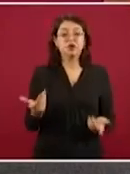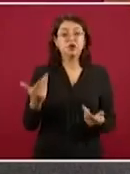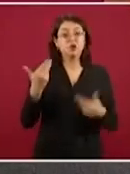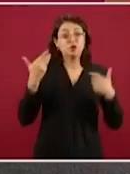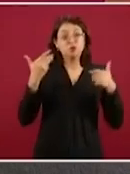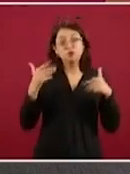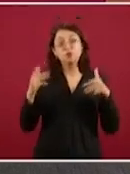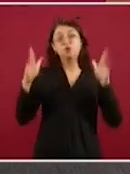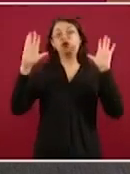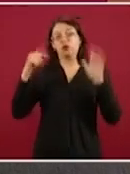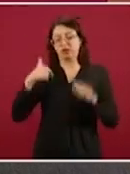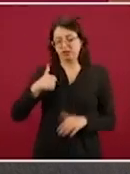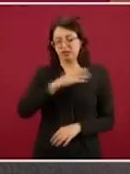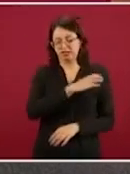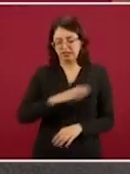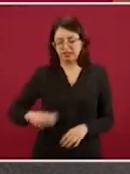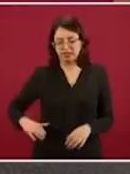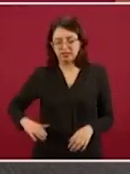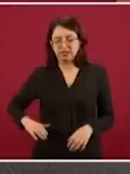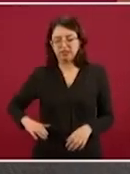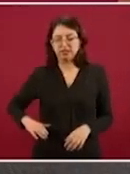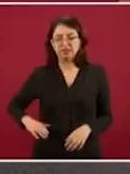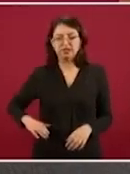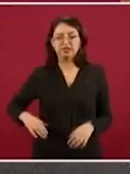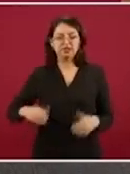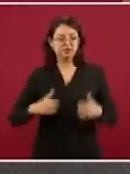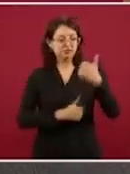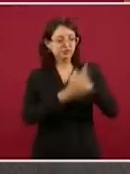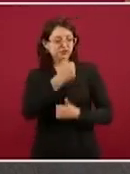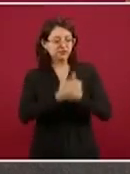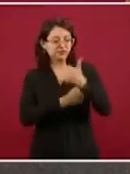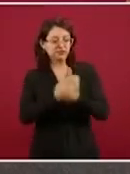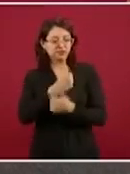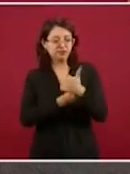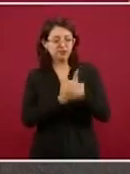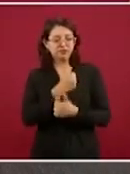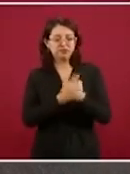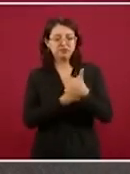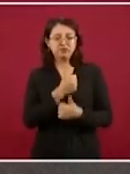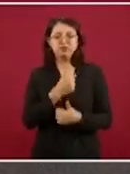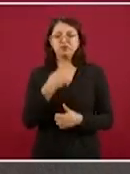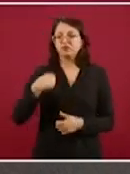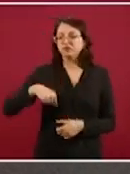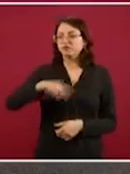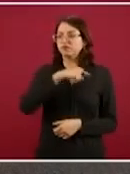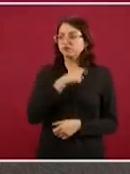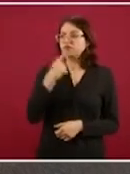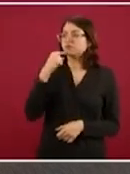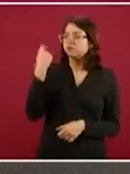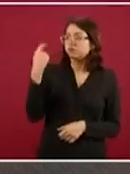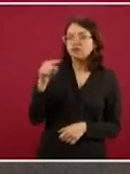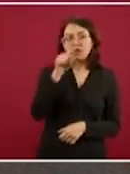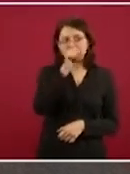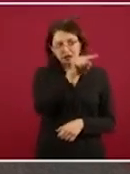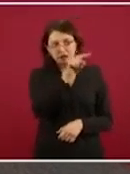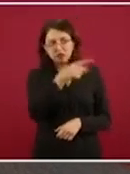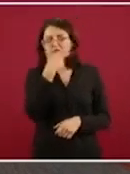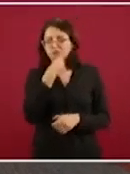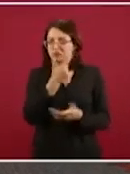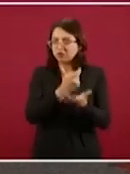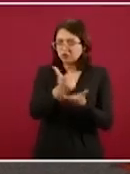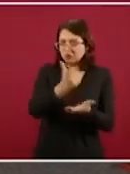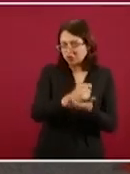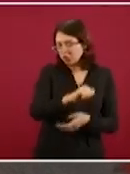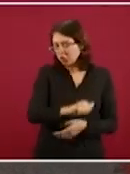candidato y hicimos la denuncia en su momento en la Procuraduría, en aquel